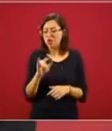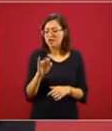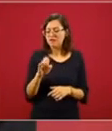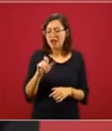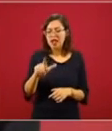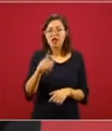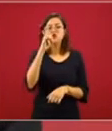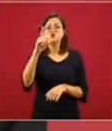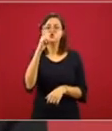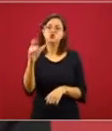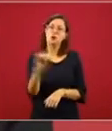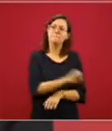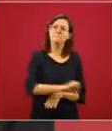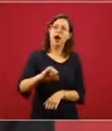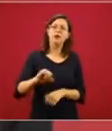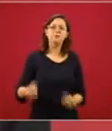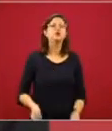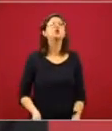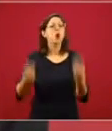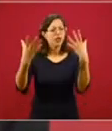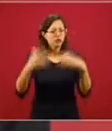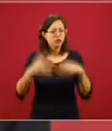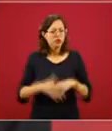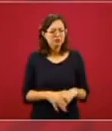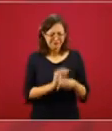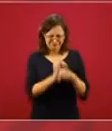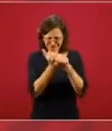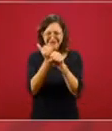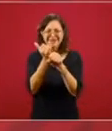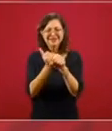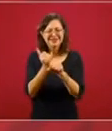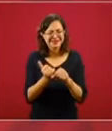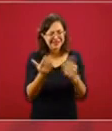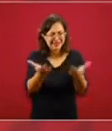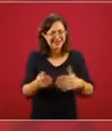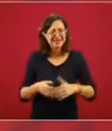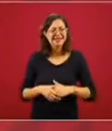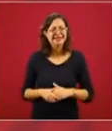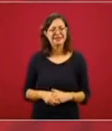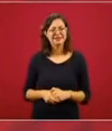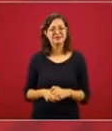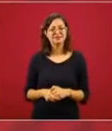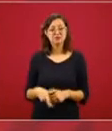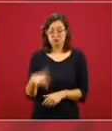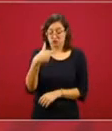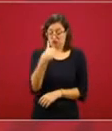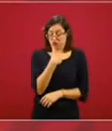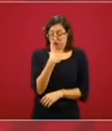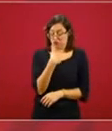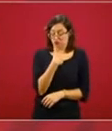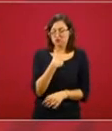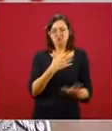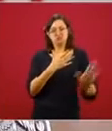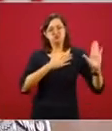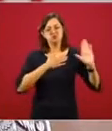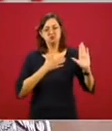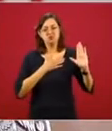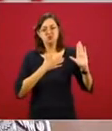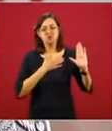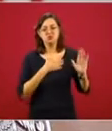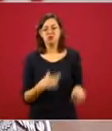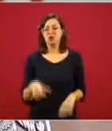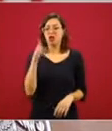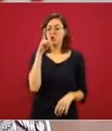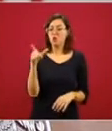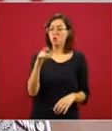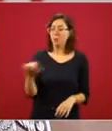Entonces, yo hice el compromiso de no aumentar en términos reales el precio de la luz y lo voy a